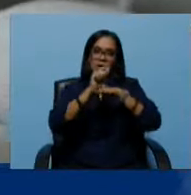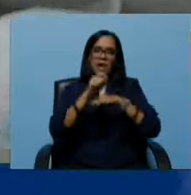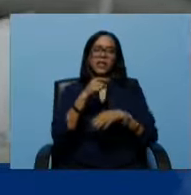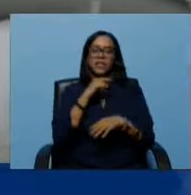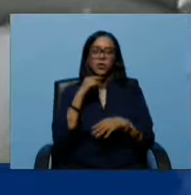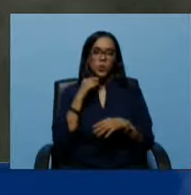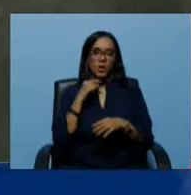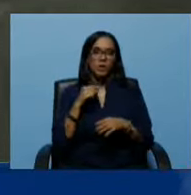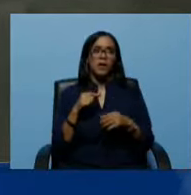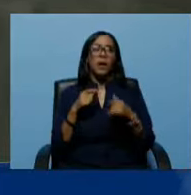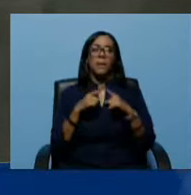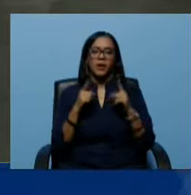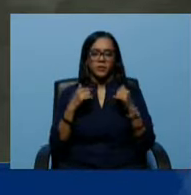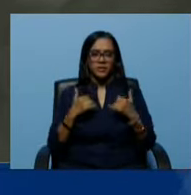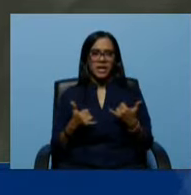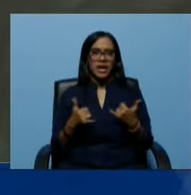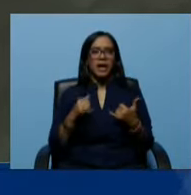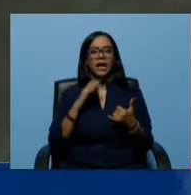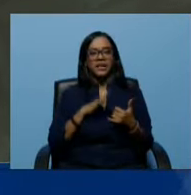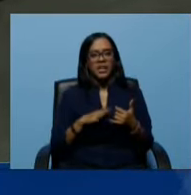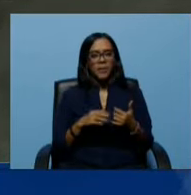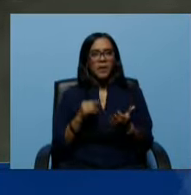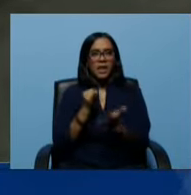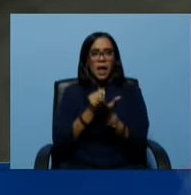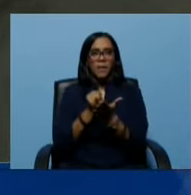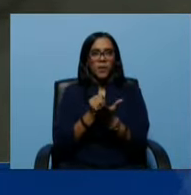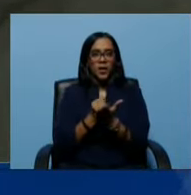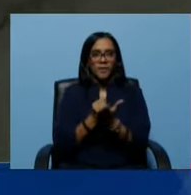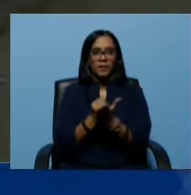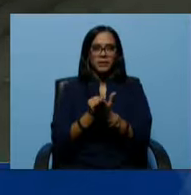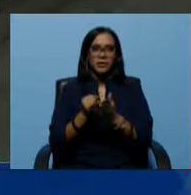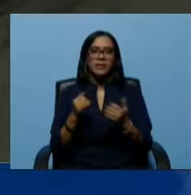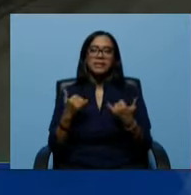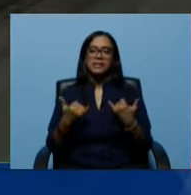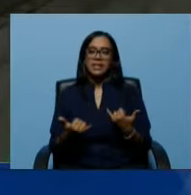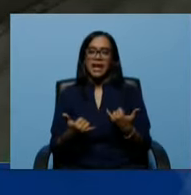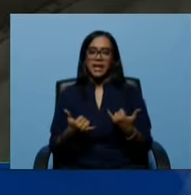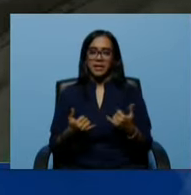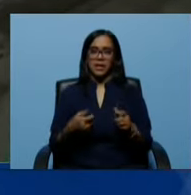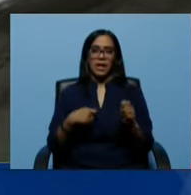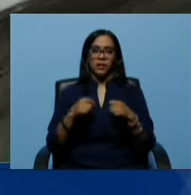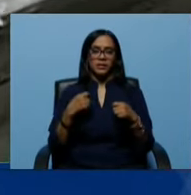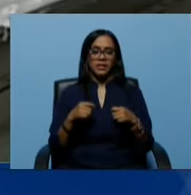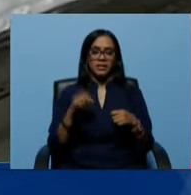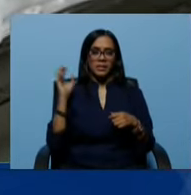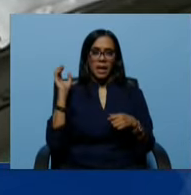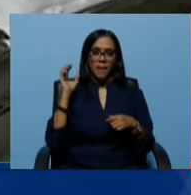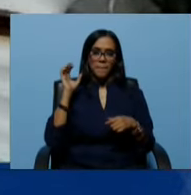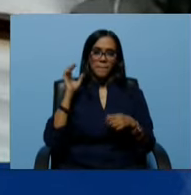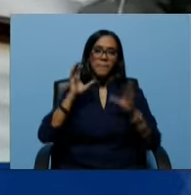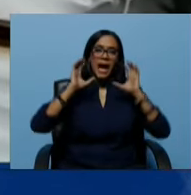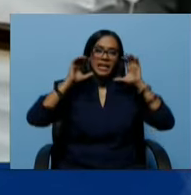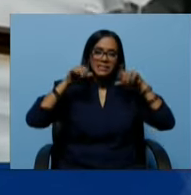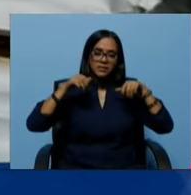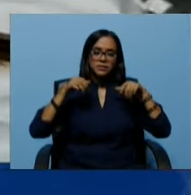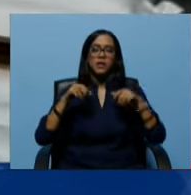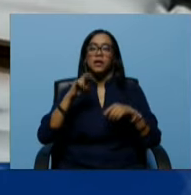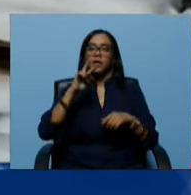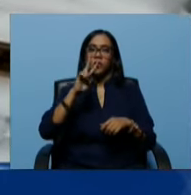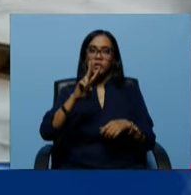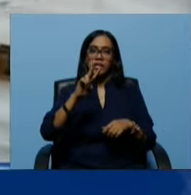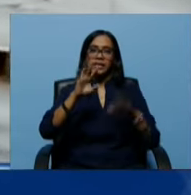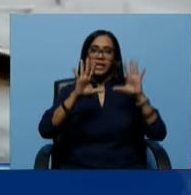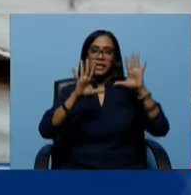ya estamos en las pruebas, ya en la cosecha de maíz, 210 mil